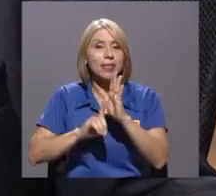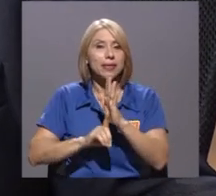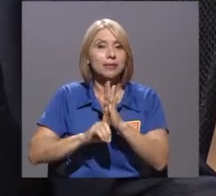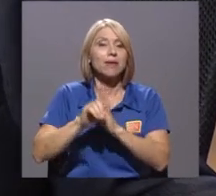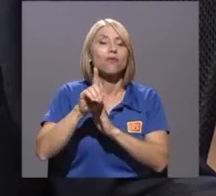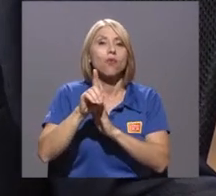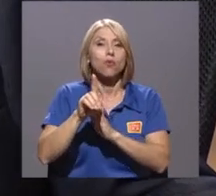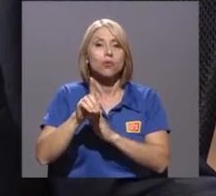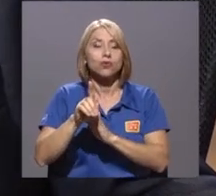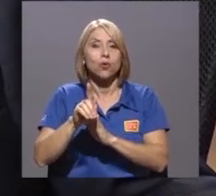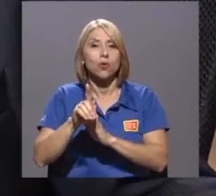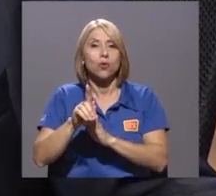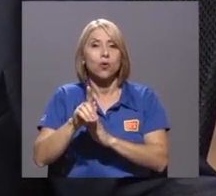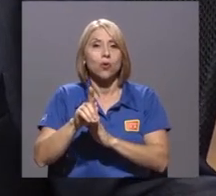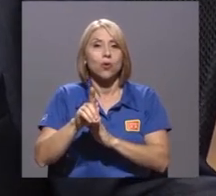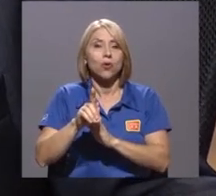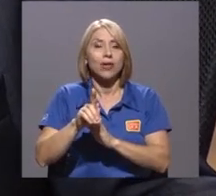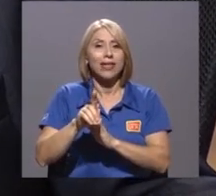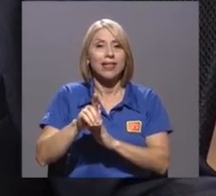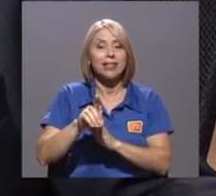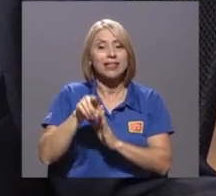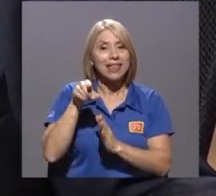este cuestionamiento